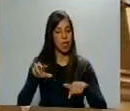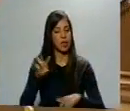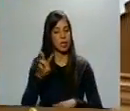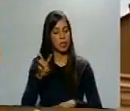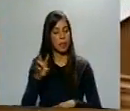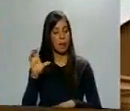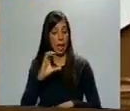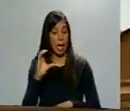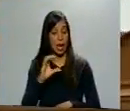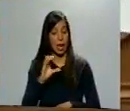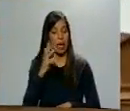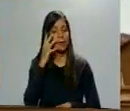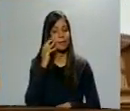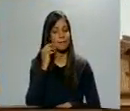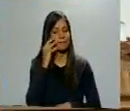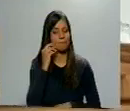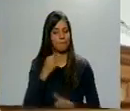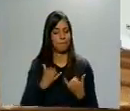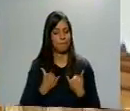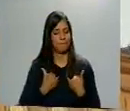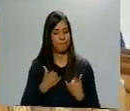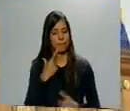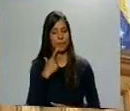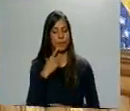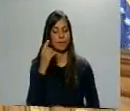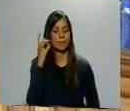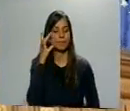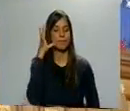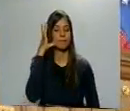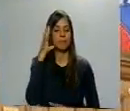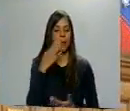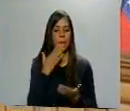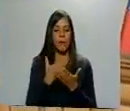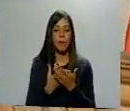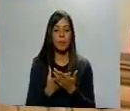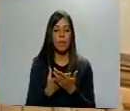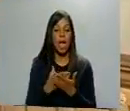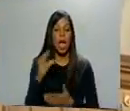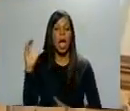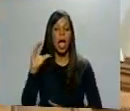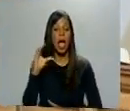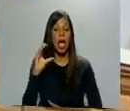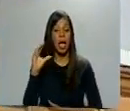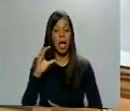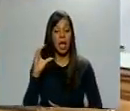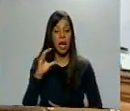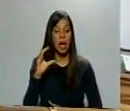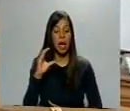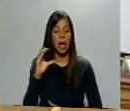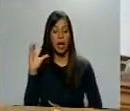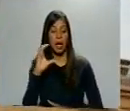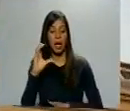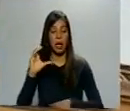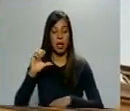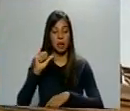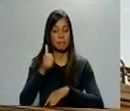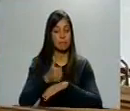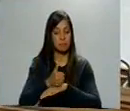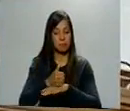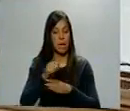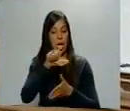que venía de vivir esa experiencia, hice una propuesta de que Caracas, como capital de la